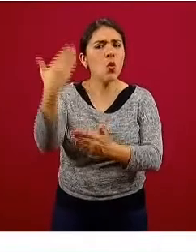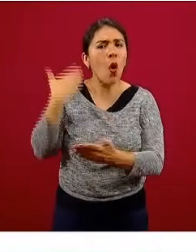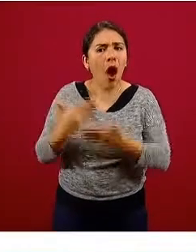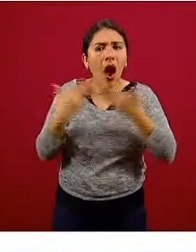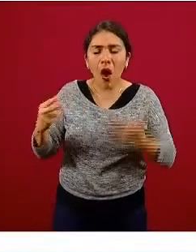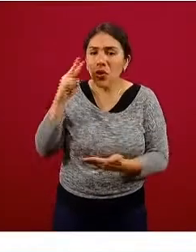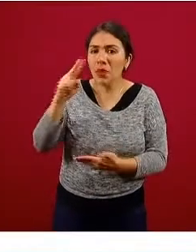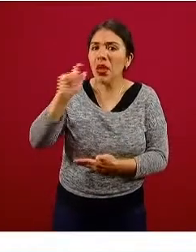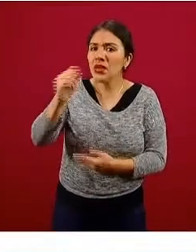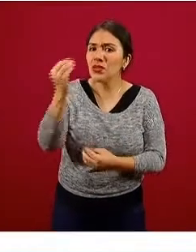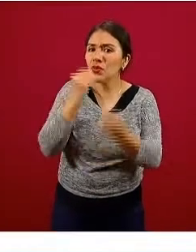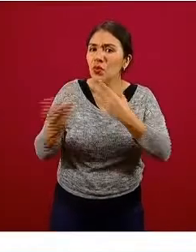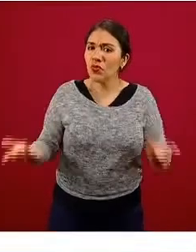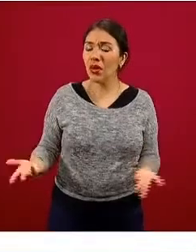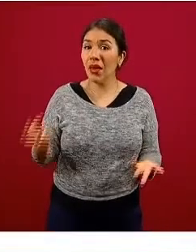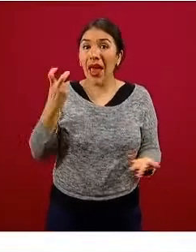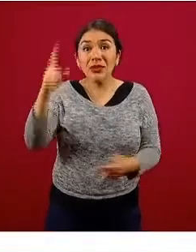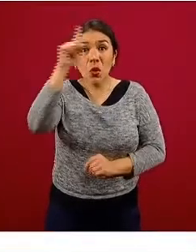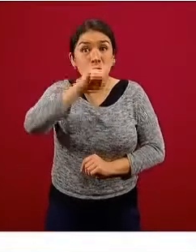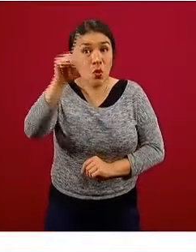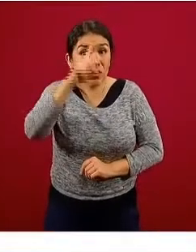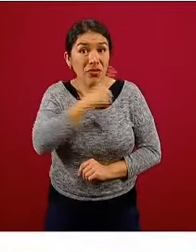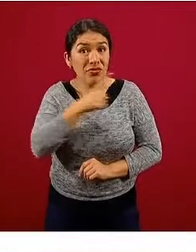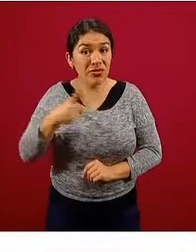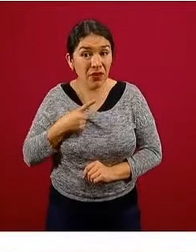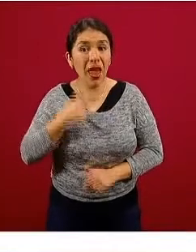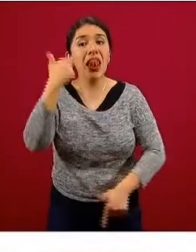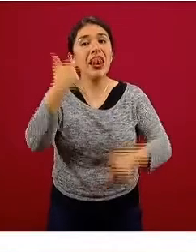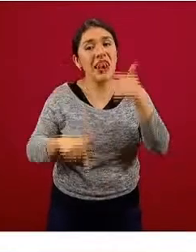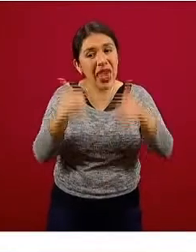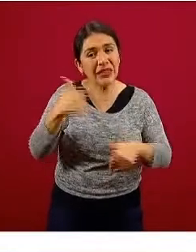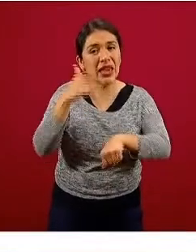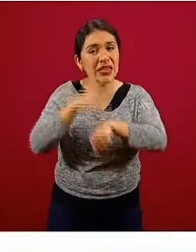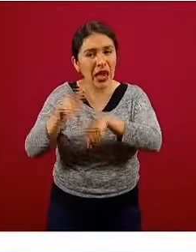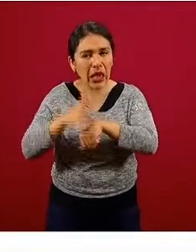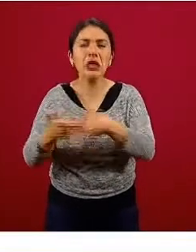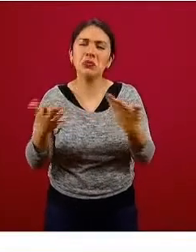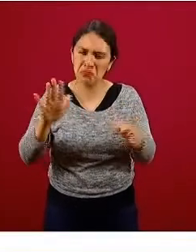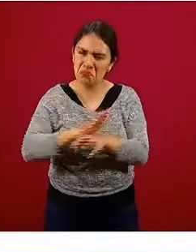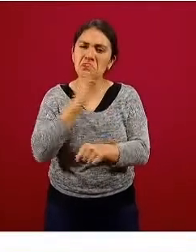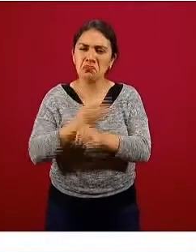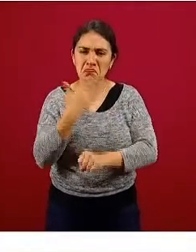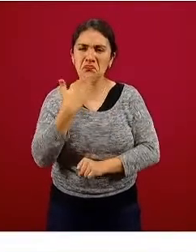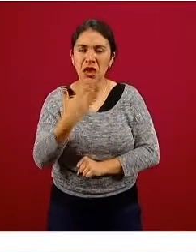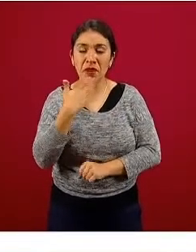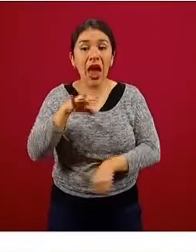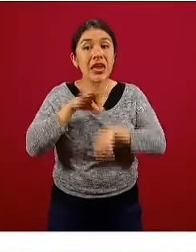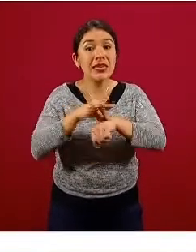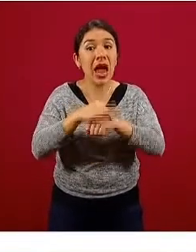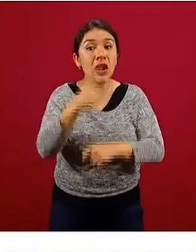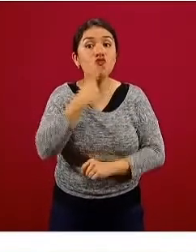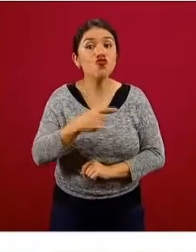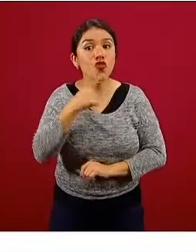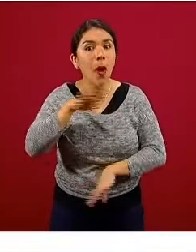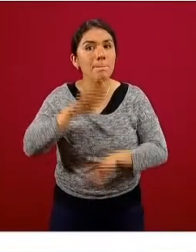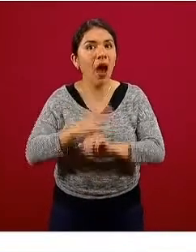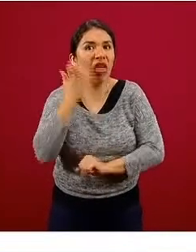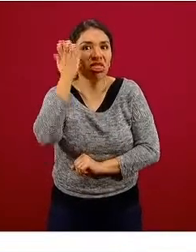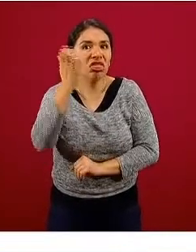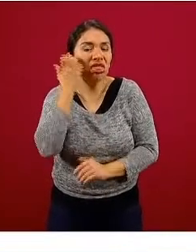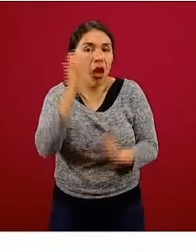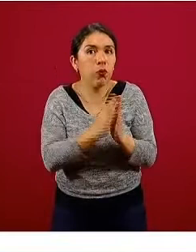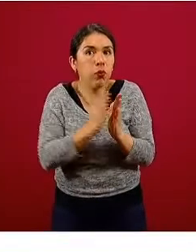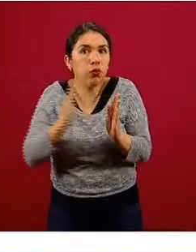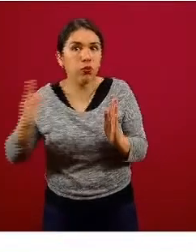estamos comiendo. Y estas son las recomendaciones. Leches y lácteos andamos más o menos bien. En carnes rojas, vean cómo estamos